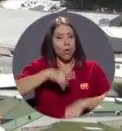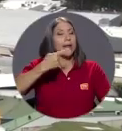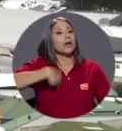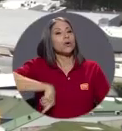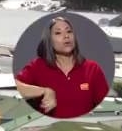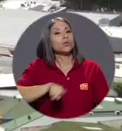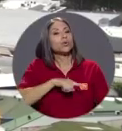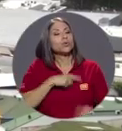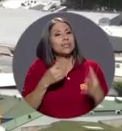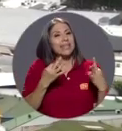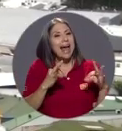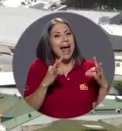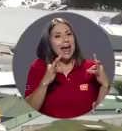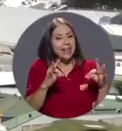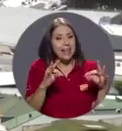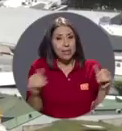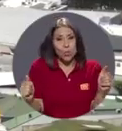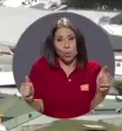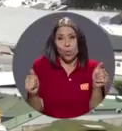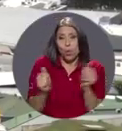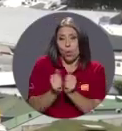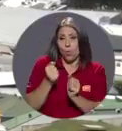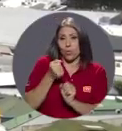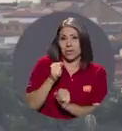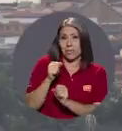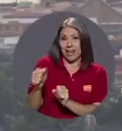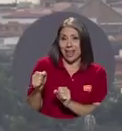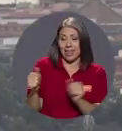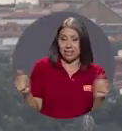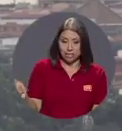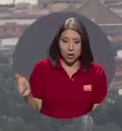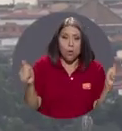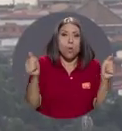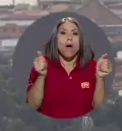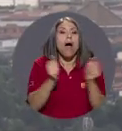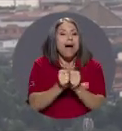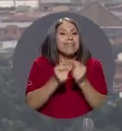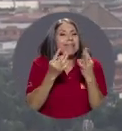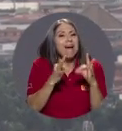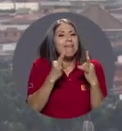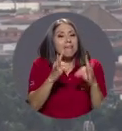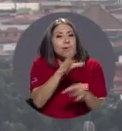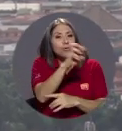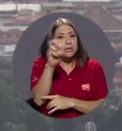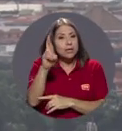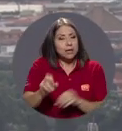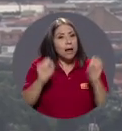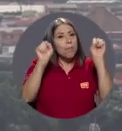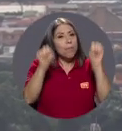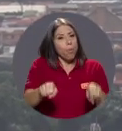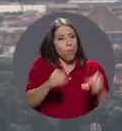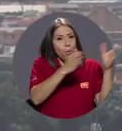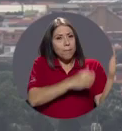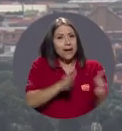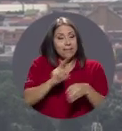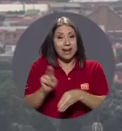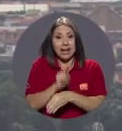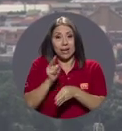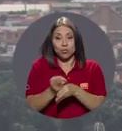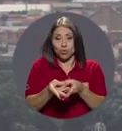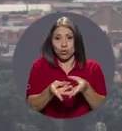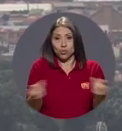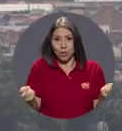intentando poder determinar en conjunto con las municipalidades que Costa Rica pueda planificar el uso del suelo. Esto